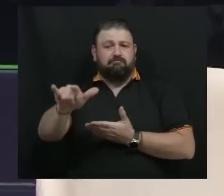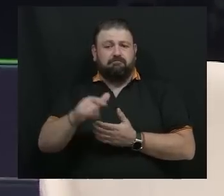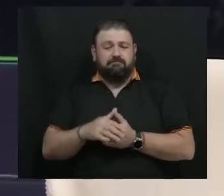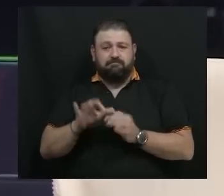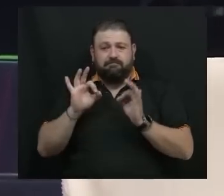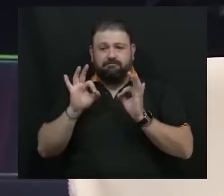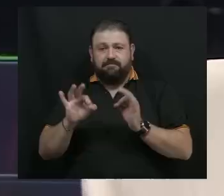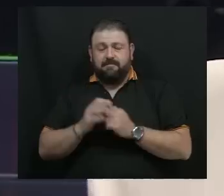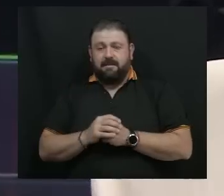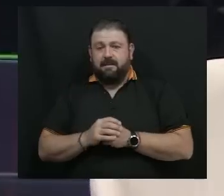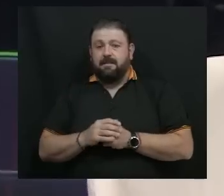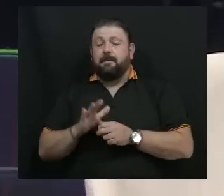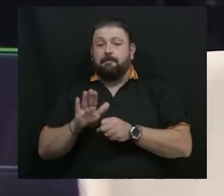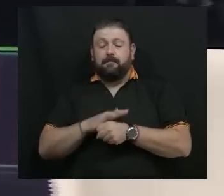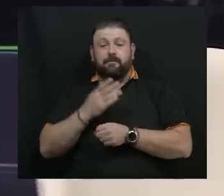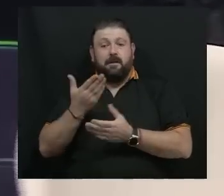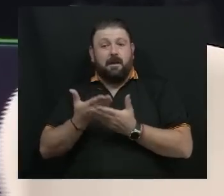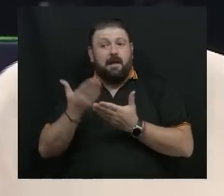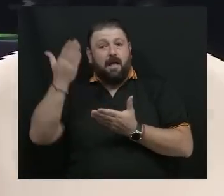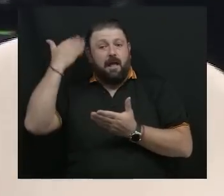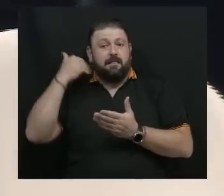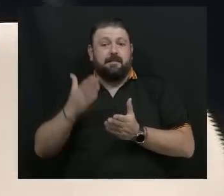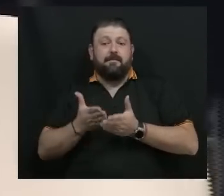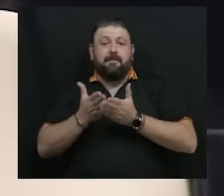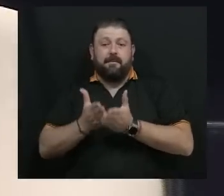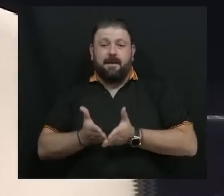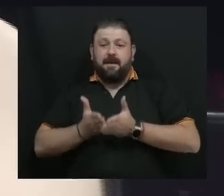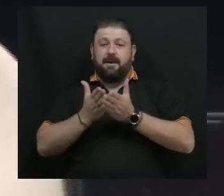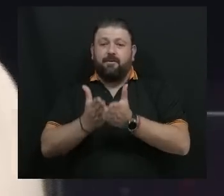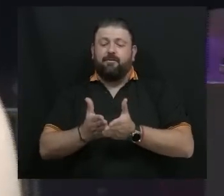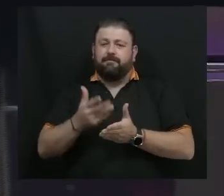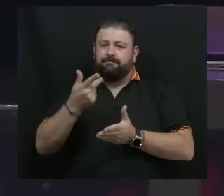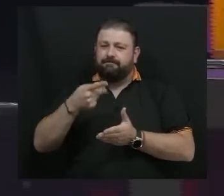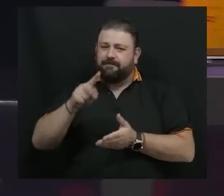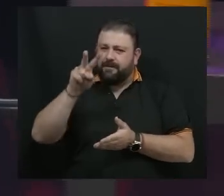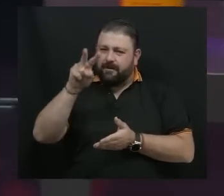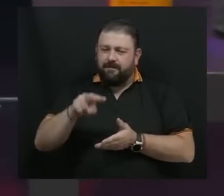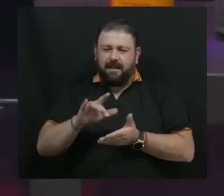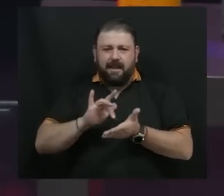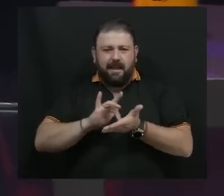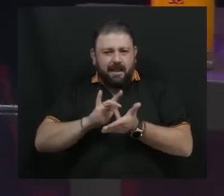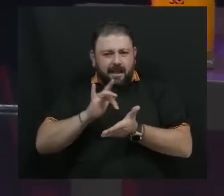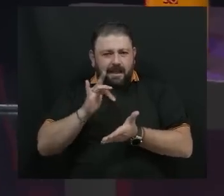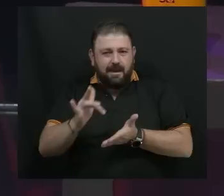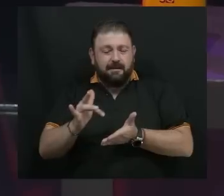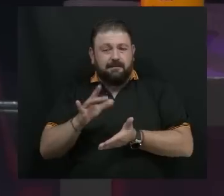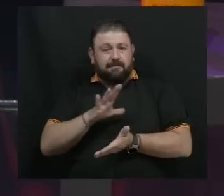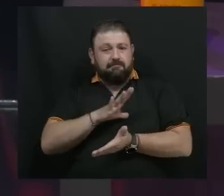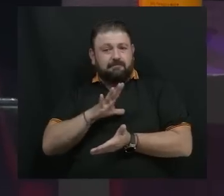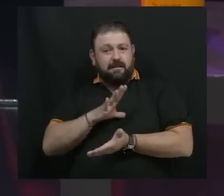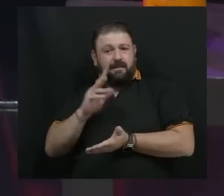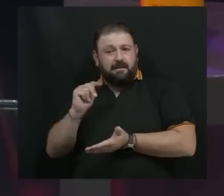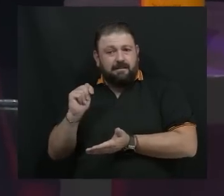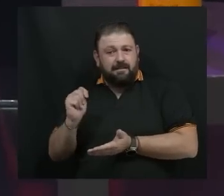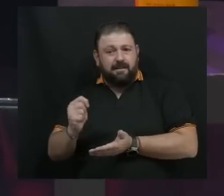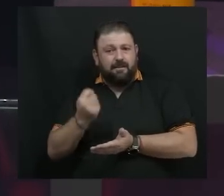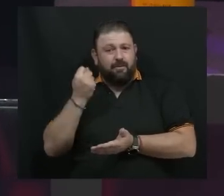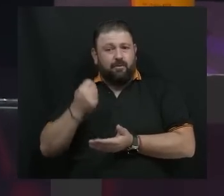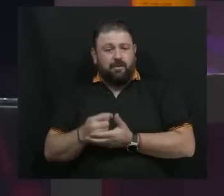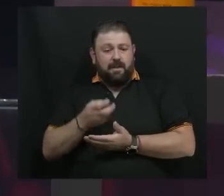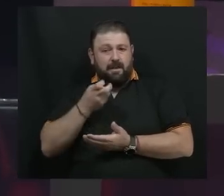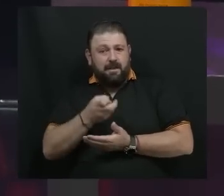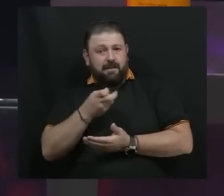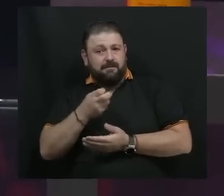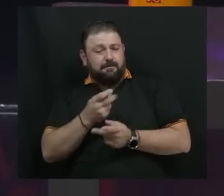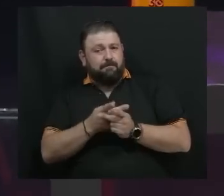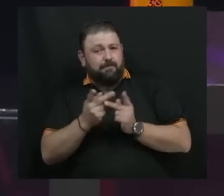de impacto en la salud. Por eso es que usted tiene que darse cuenta que tiene oro líquido en las manos, tiene una oportunidad millonaria porque tiene